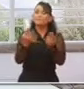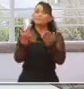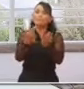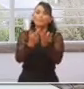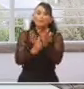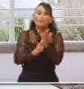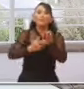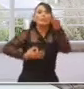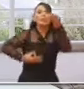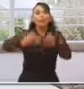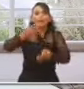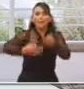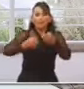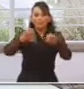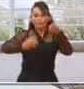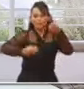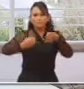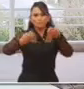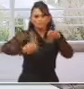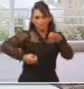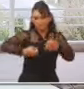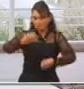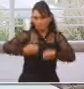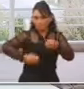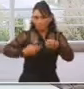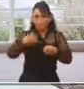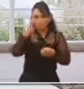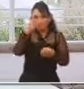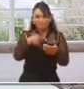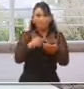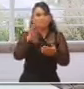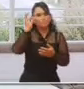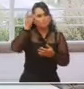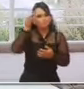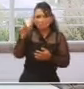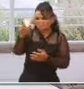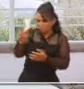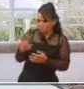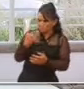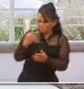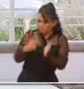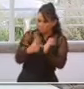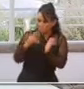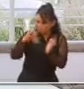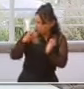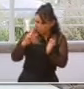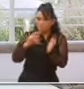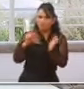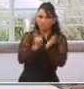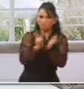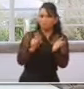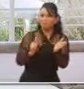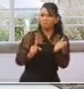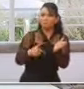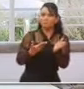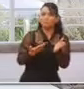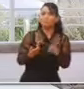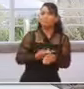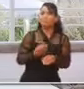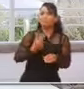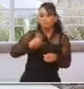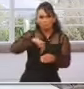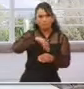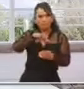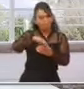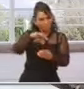jurídico donde sentáramos las bases de llamar la atención a un buen servidor público. Con el voto a favor desde el PAN, cumplimos